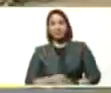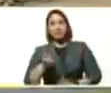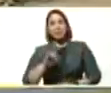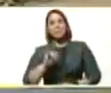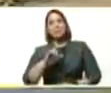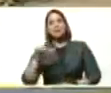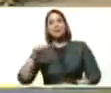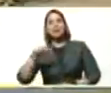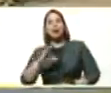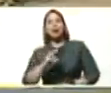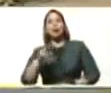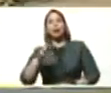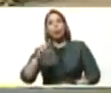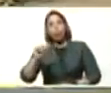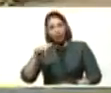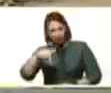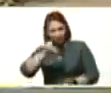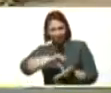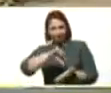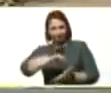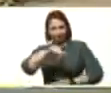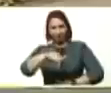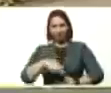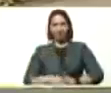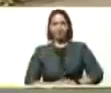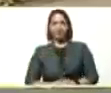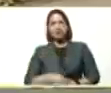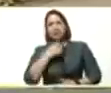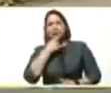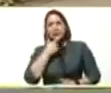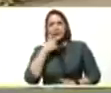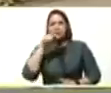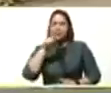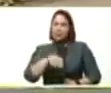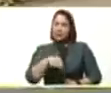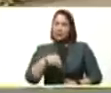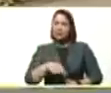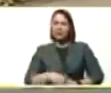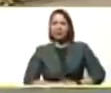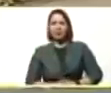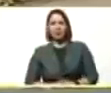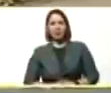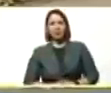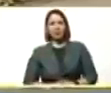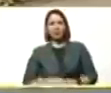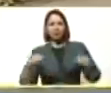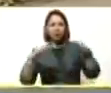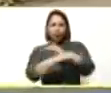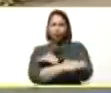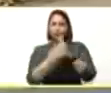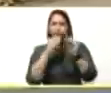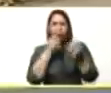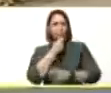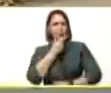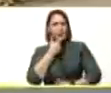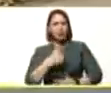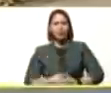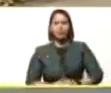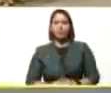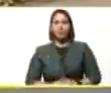qué bella está Villa de Cura, vale. Qué bella está Cagua, qué bella está la Encrucijada, qué bella